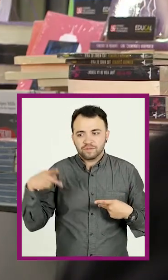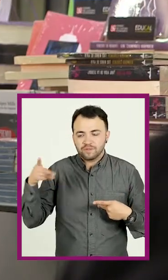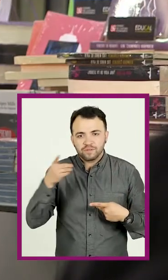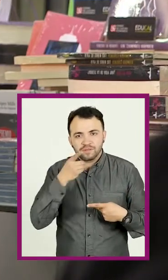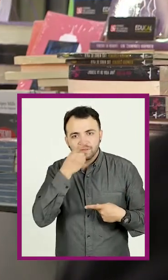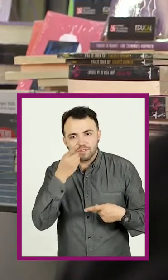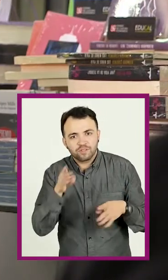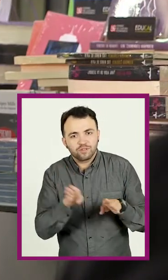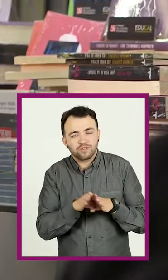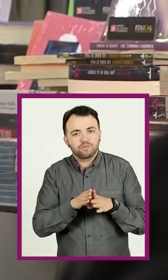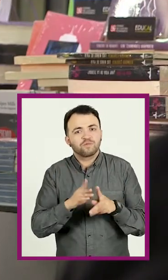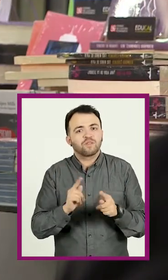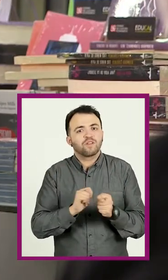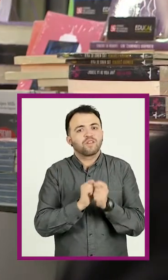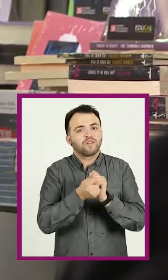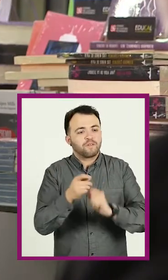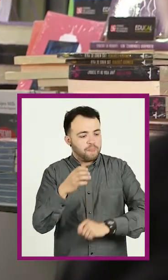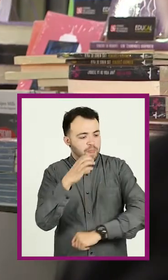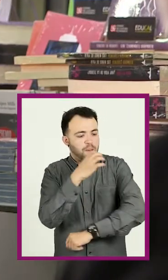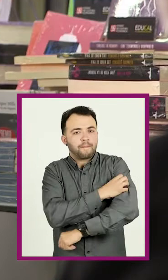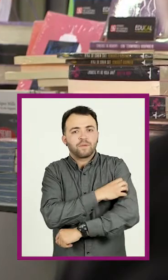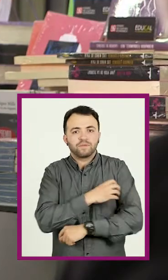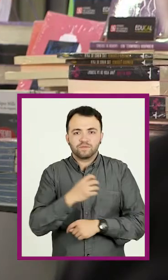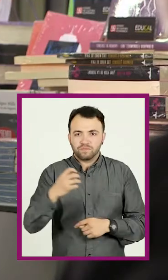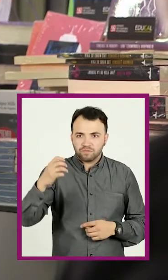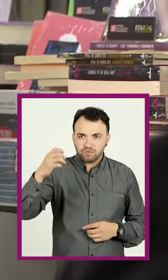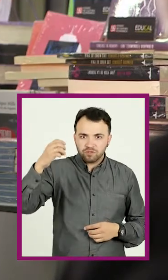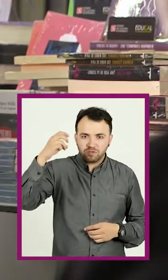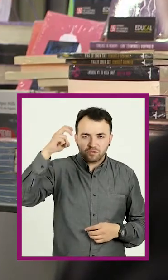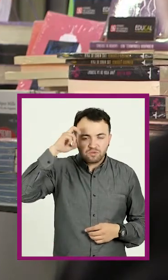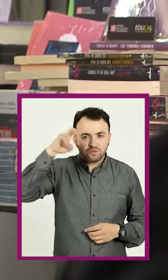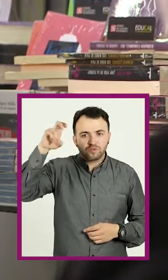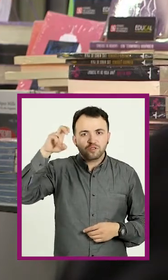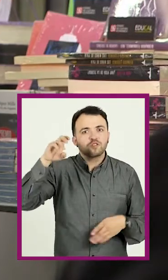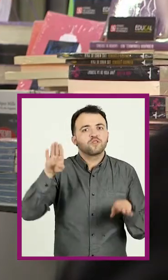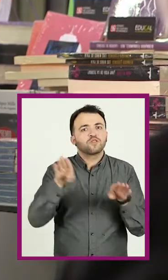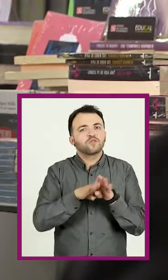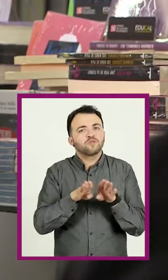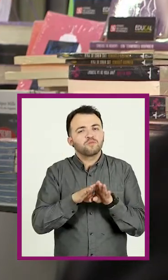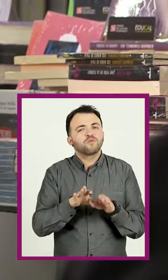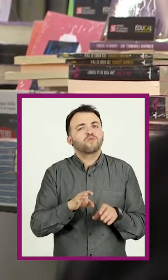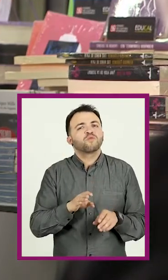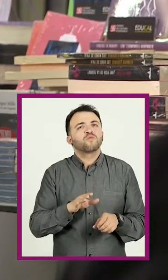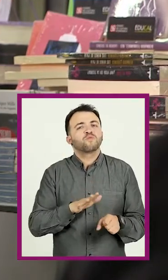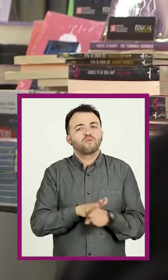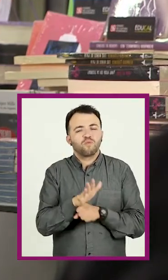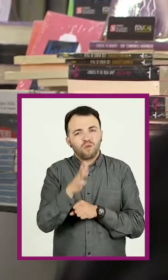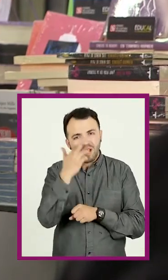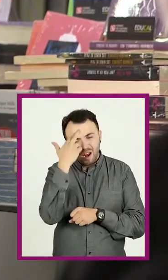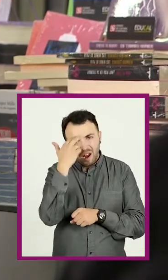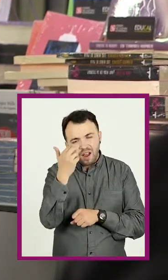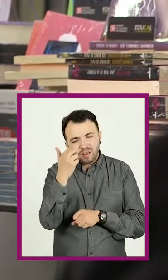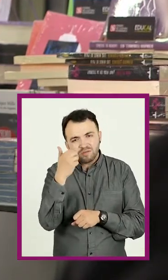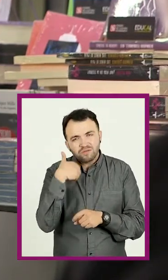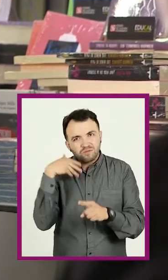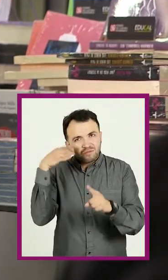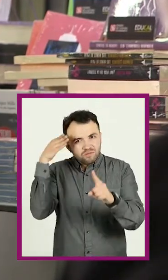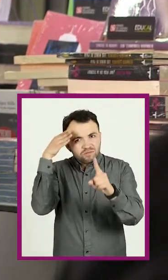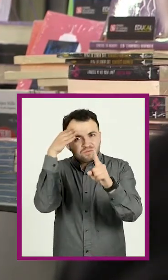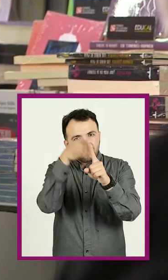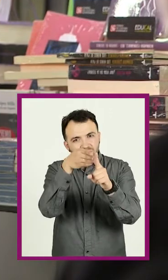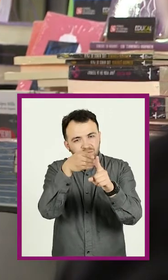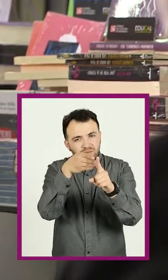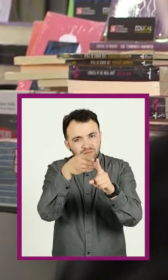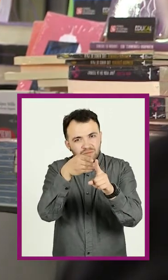reivindica el poder del sueño. La razón utópica. La razón utópica es tan importante como la